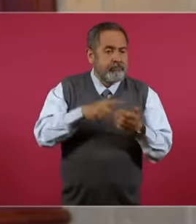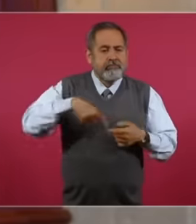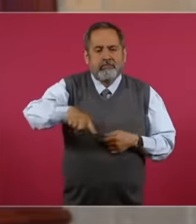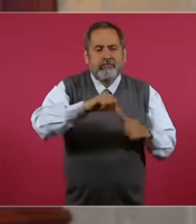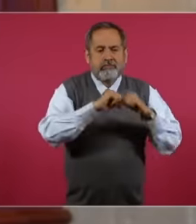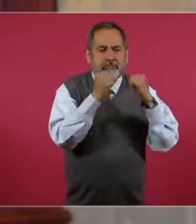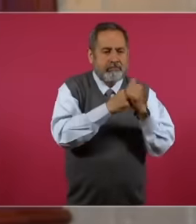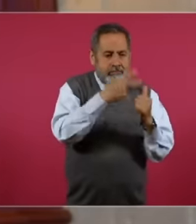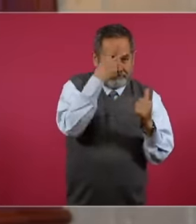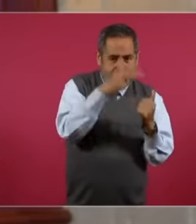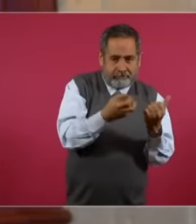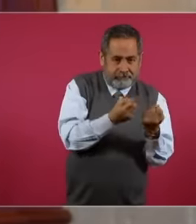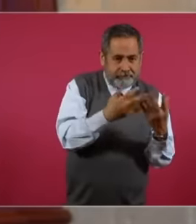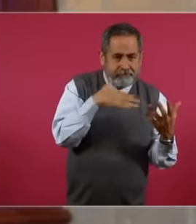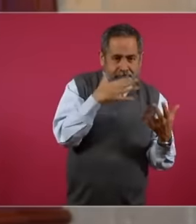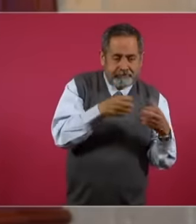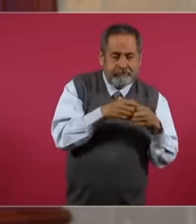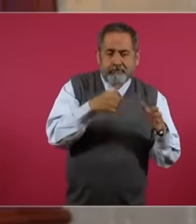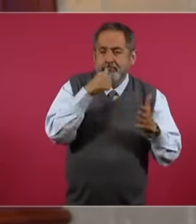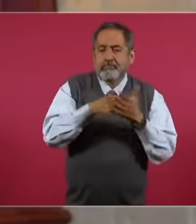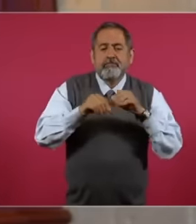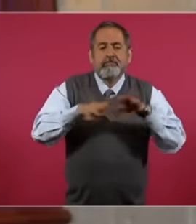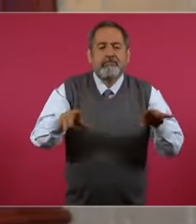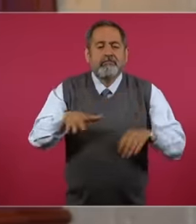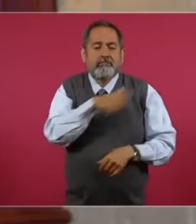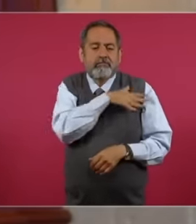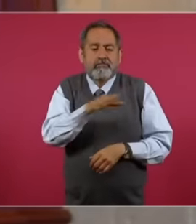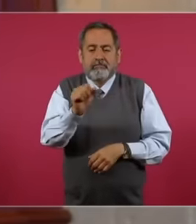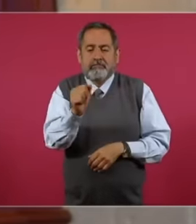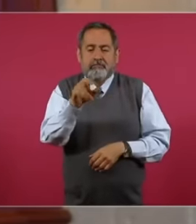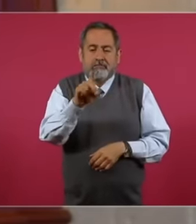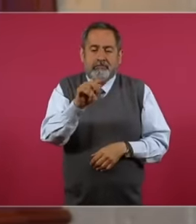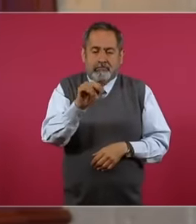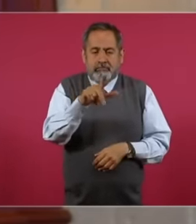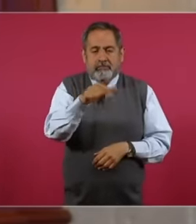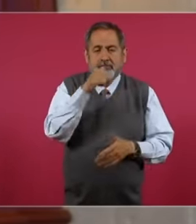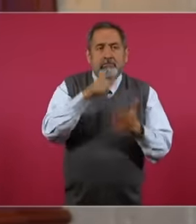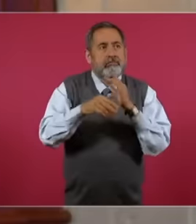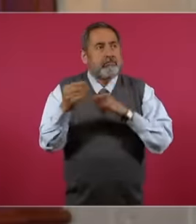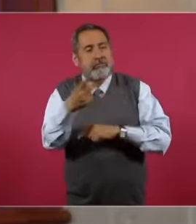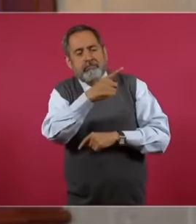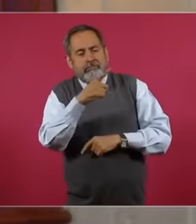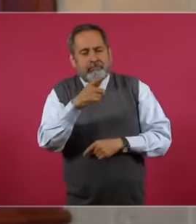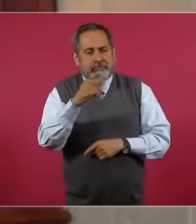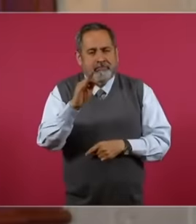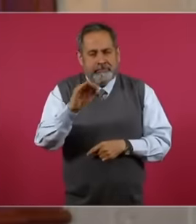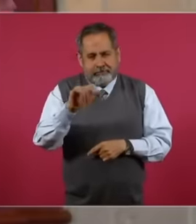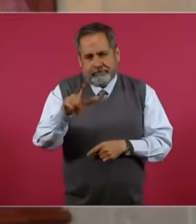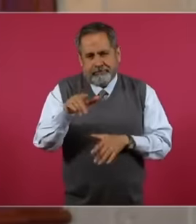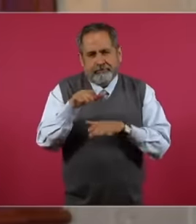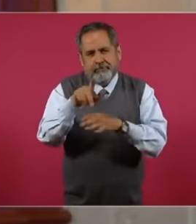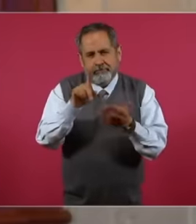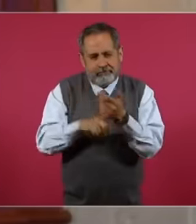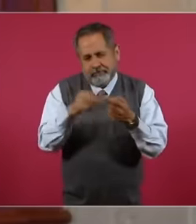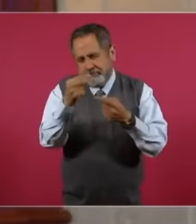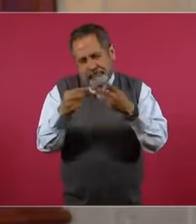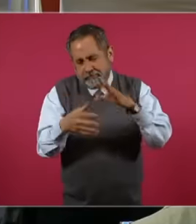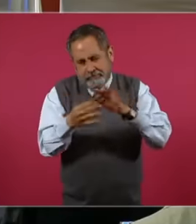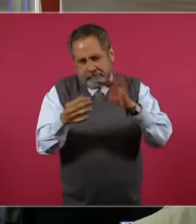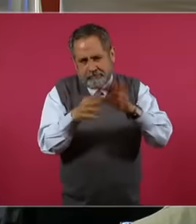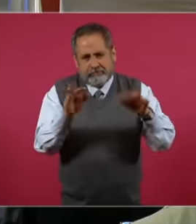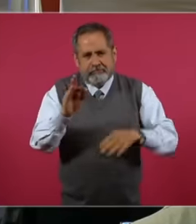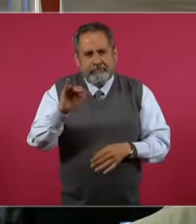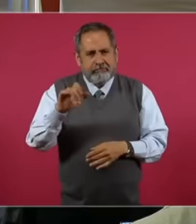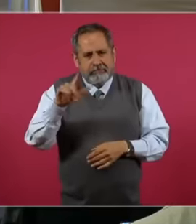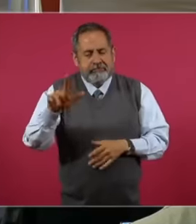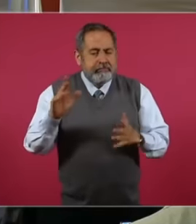la Corrupción y se basa en una carta del general Sandoval al fiscal general Gertz sobre el caso de nombramiento de alguien en la Fiscalía